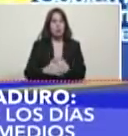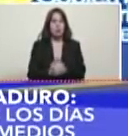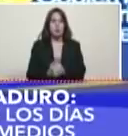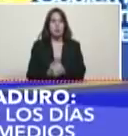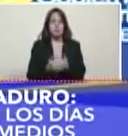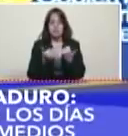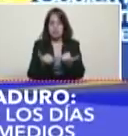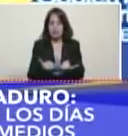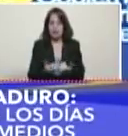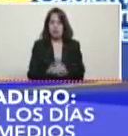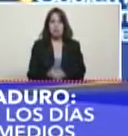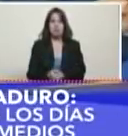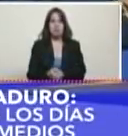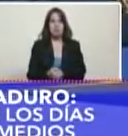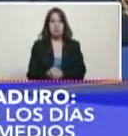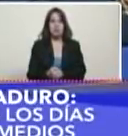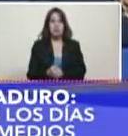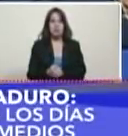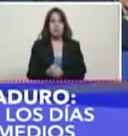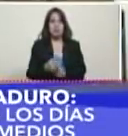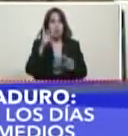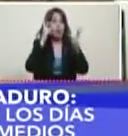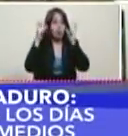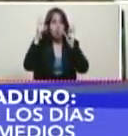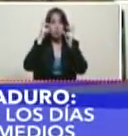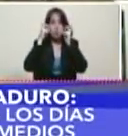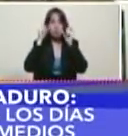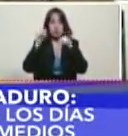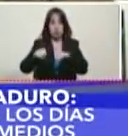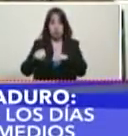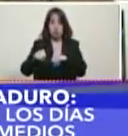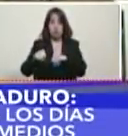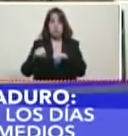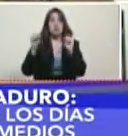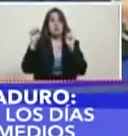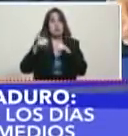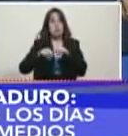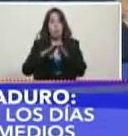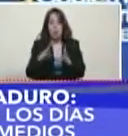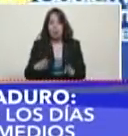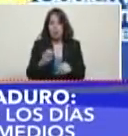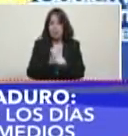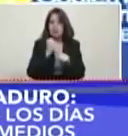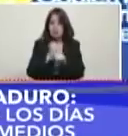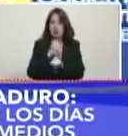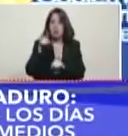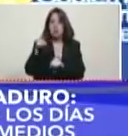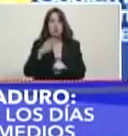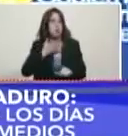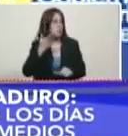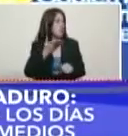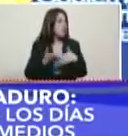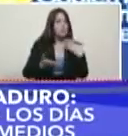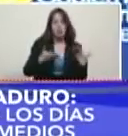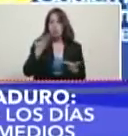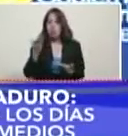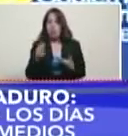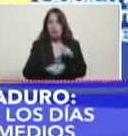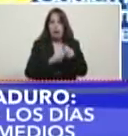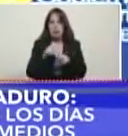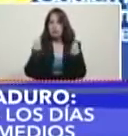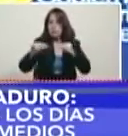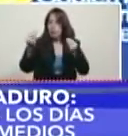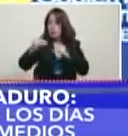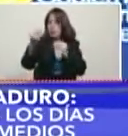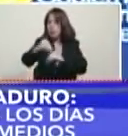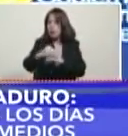Paso inmediato. Para que nos escuchemos, ¿ves? Hacer una mesa y saber qué puedes tú, qué puedo yo. Y